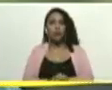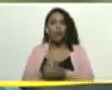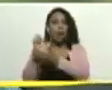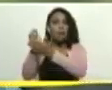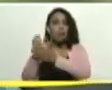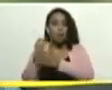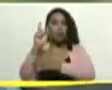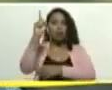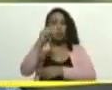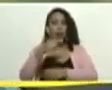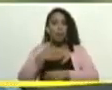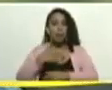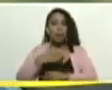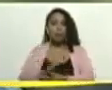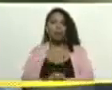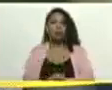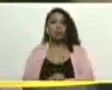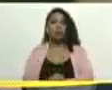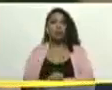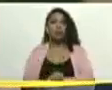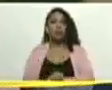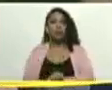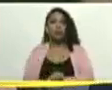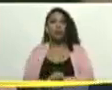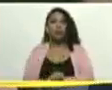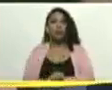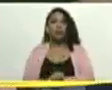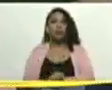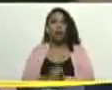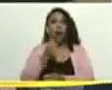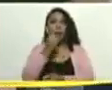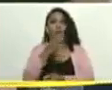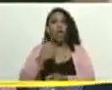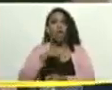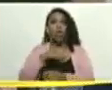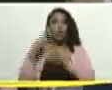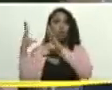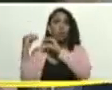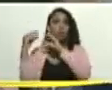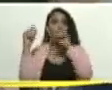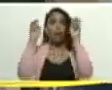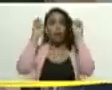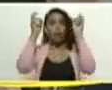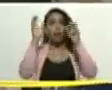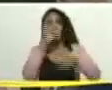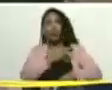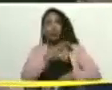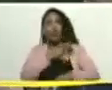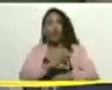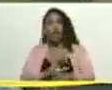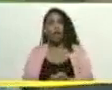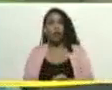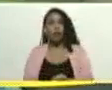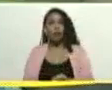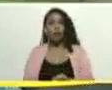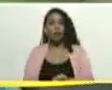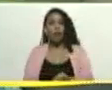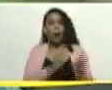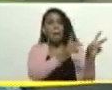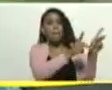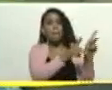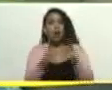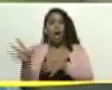a mí bueno hemos estado hablando los temas sociales y de un plan